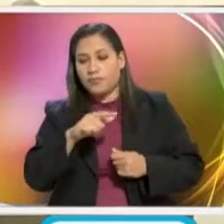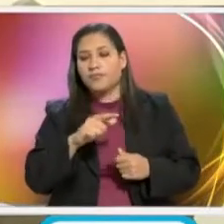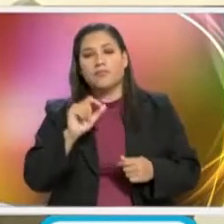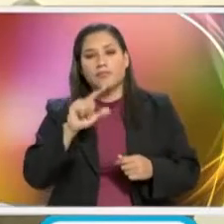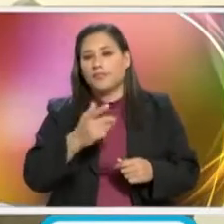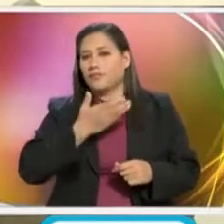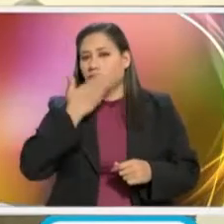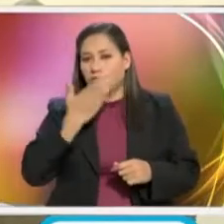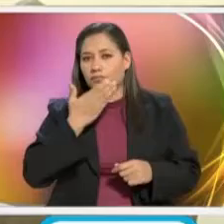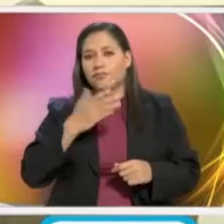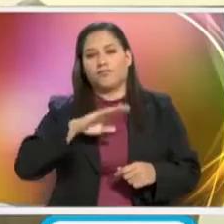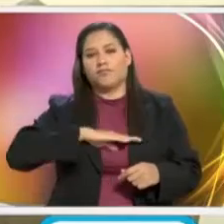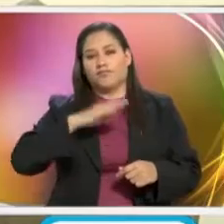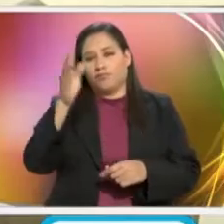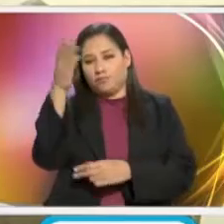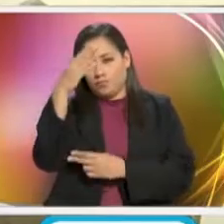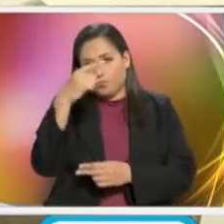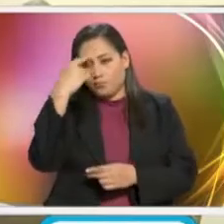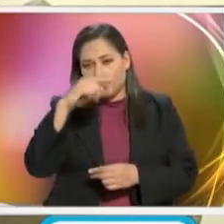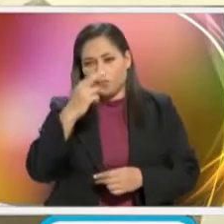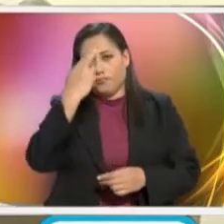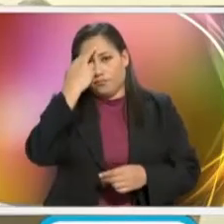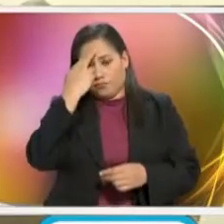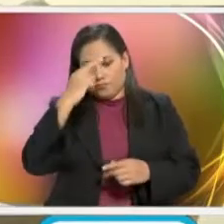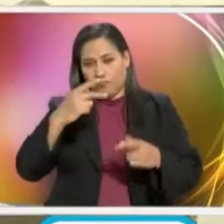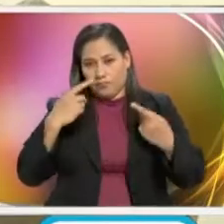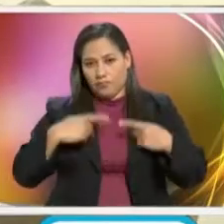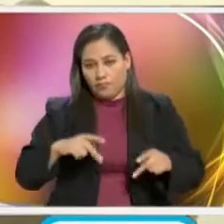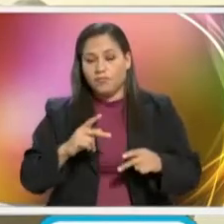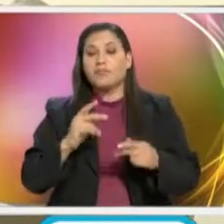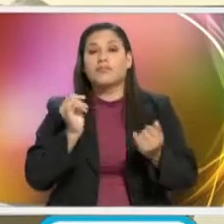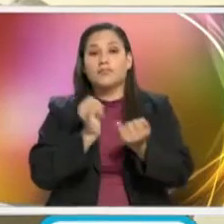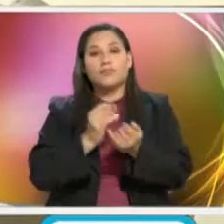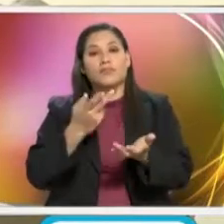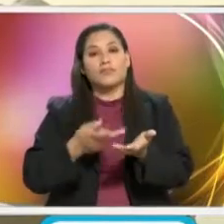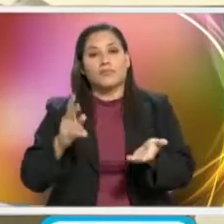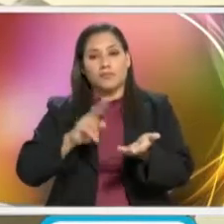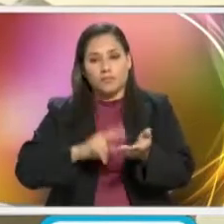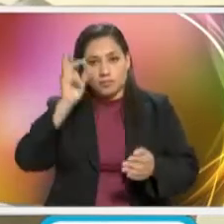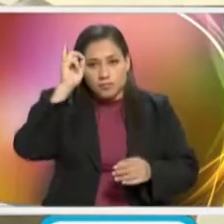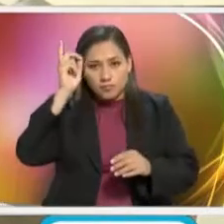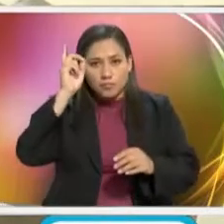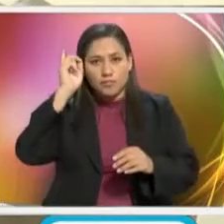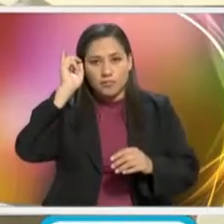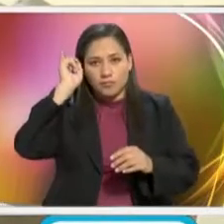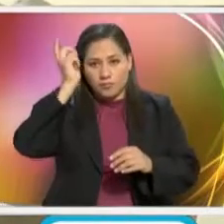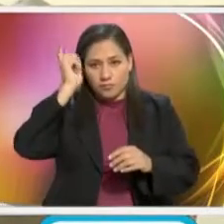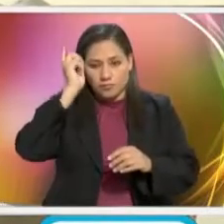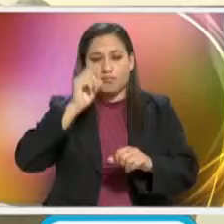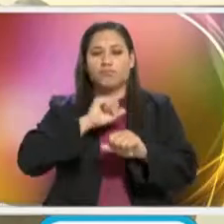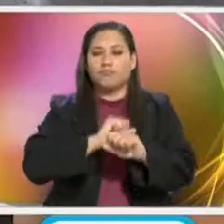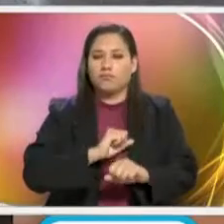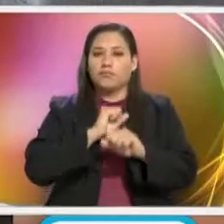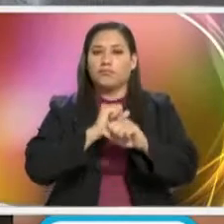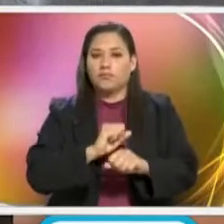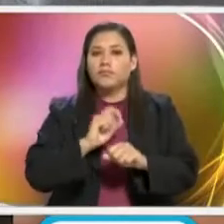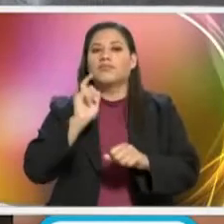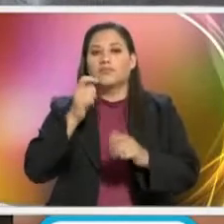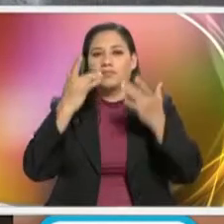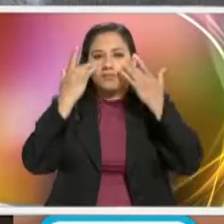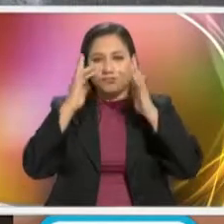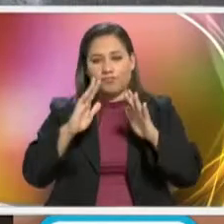típica ceremonia cívica para recordar a los héroes, una cabalgata que recuerda un poco la retirada de Santa